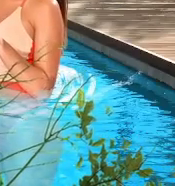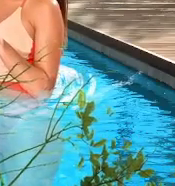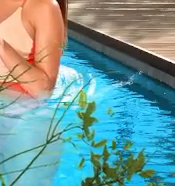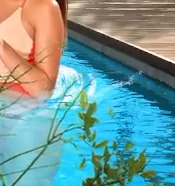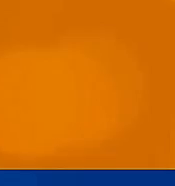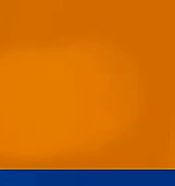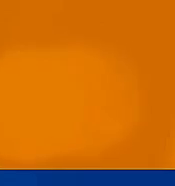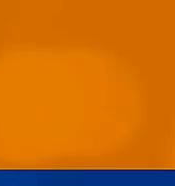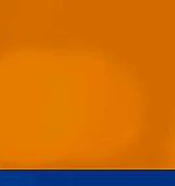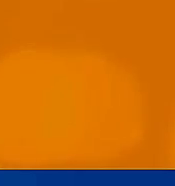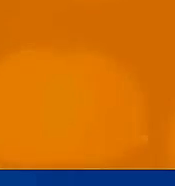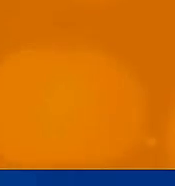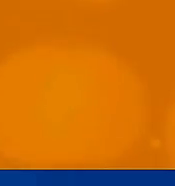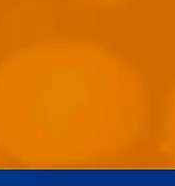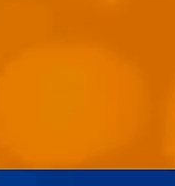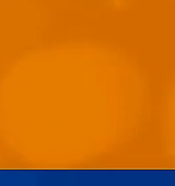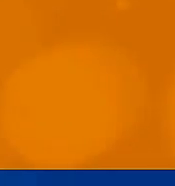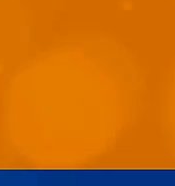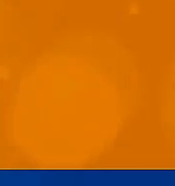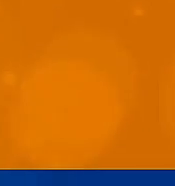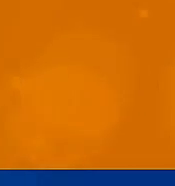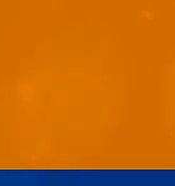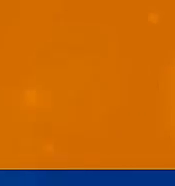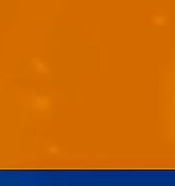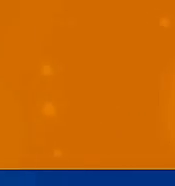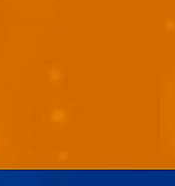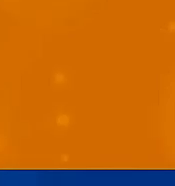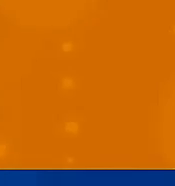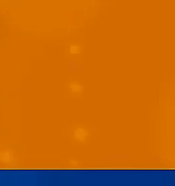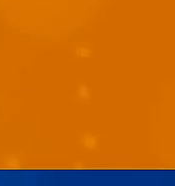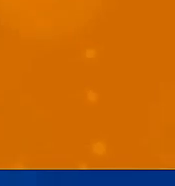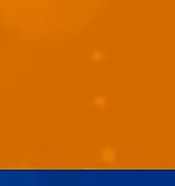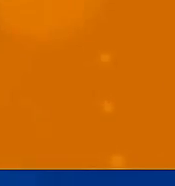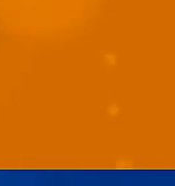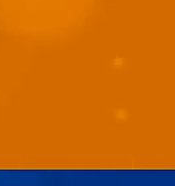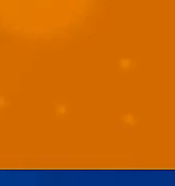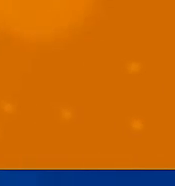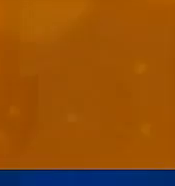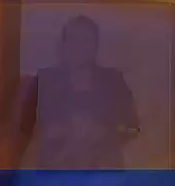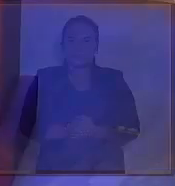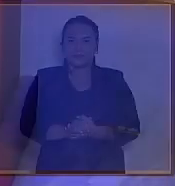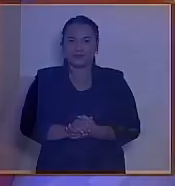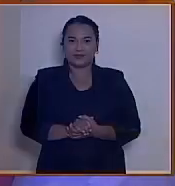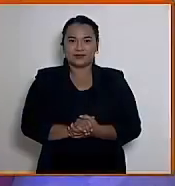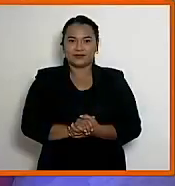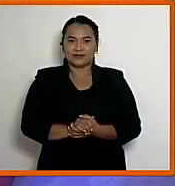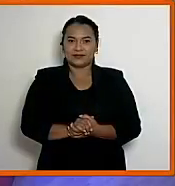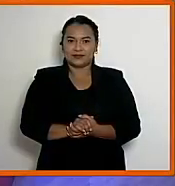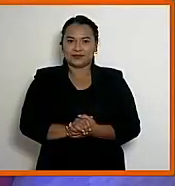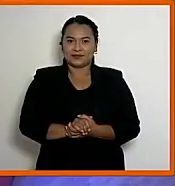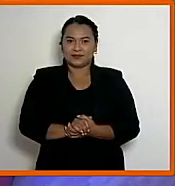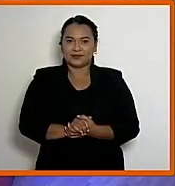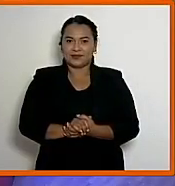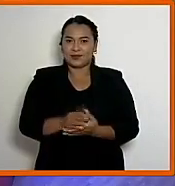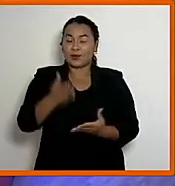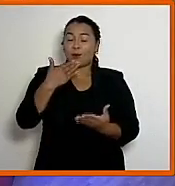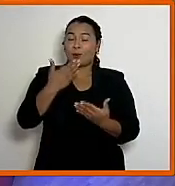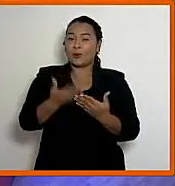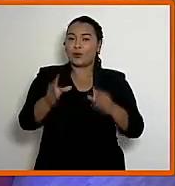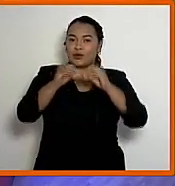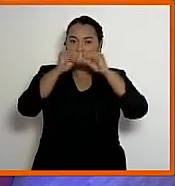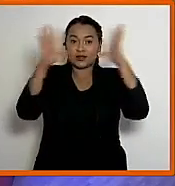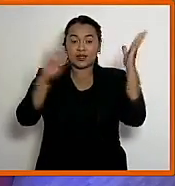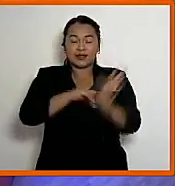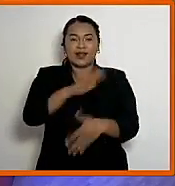más suerte tendré. Bienvenidos al sorteo Loto. ¡Loto! ¡Te cambia la vida! Muy buenos días,